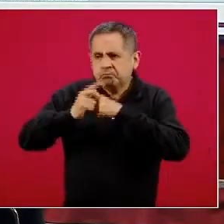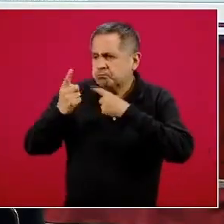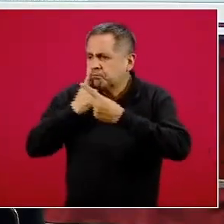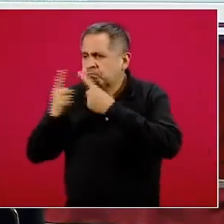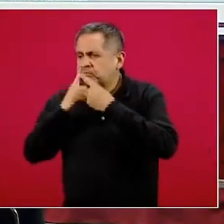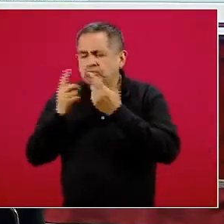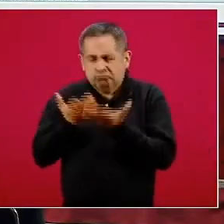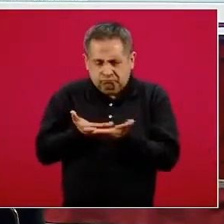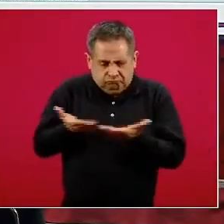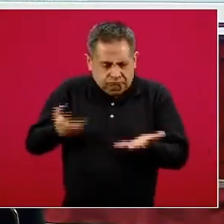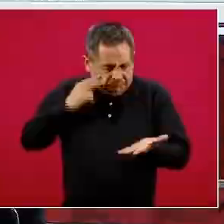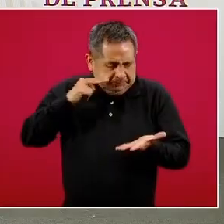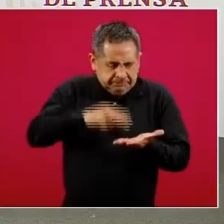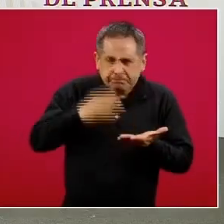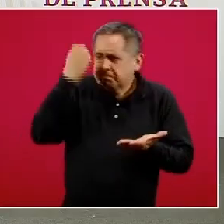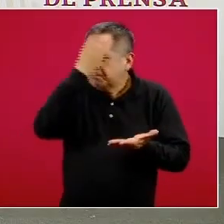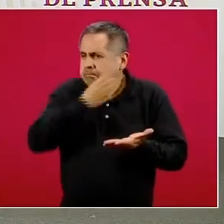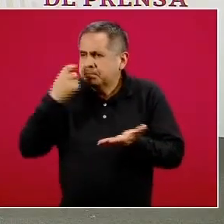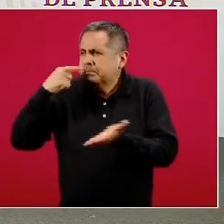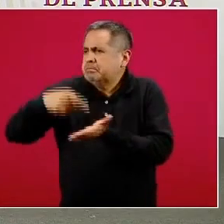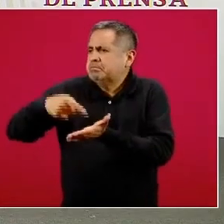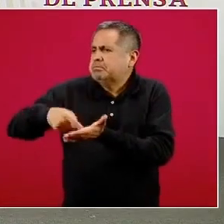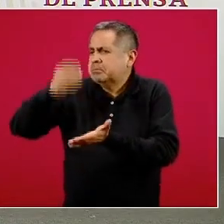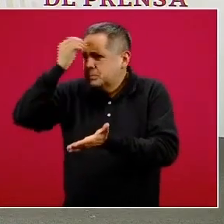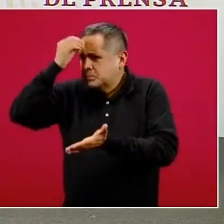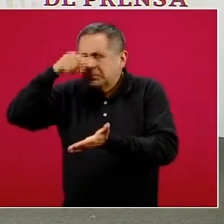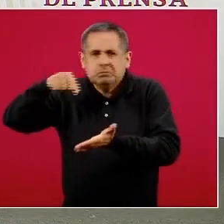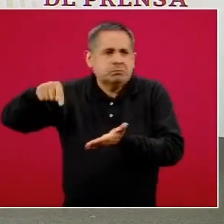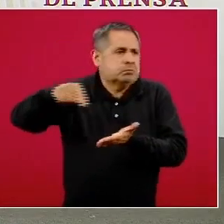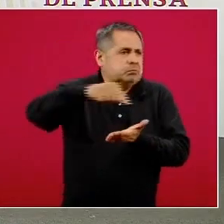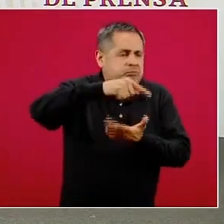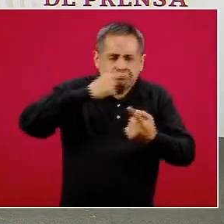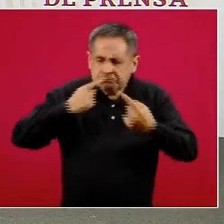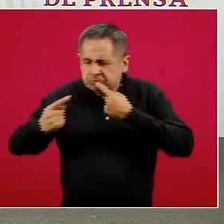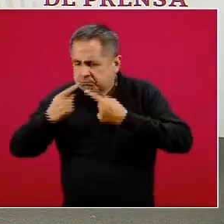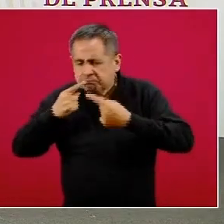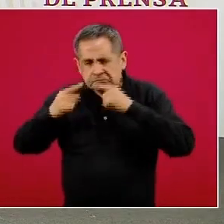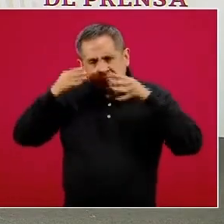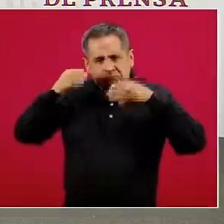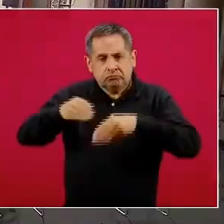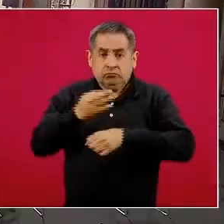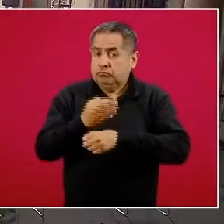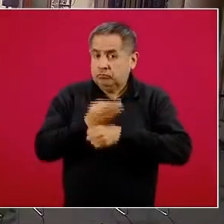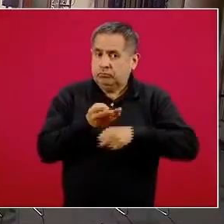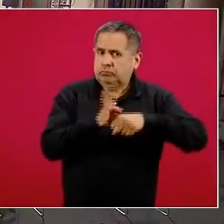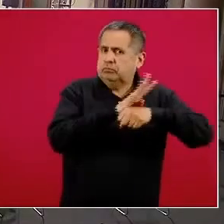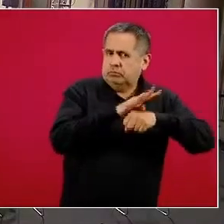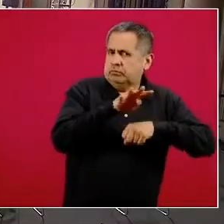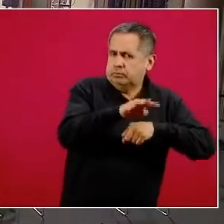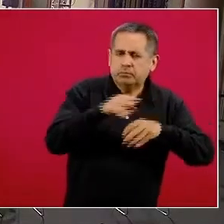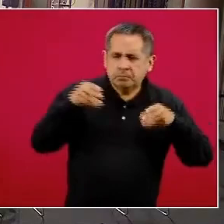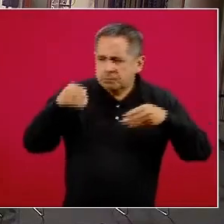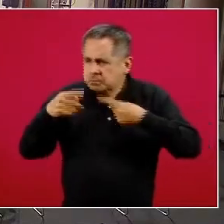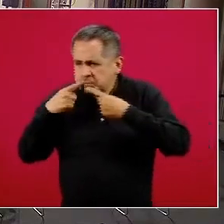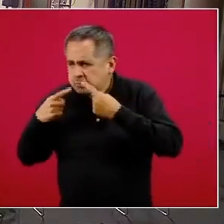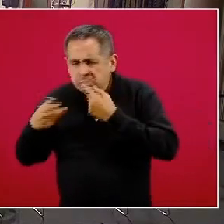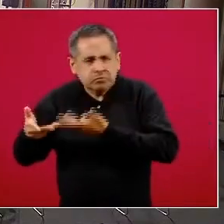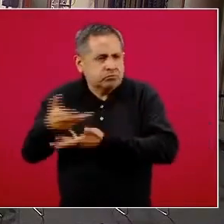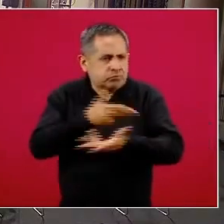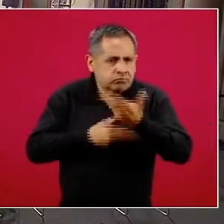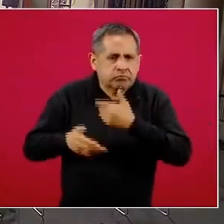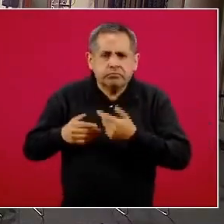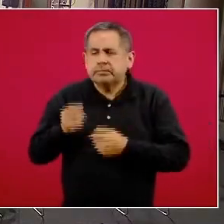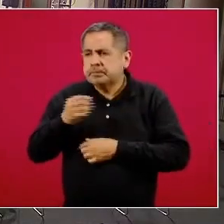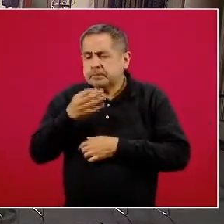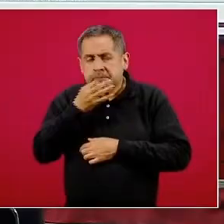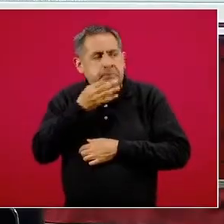datos en este momento con un enfoque únicamente en COVID-19, y se establece también un apartado de